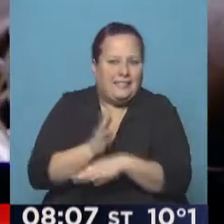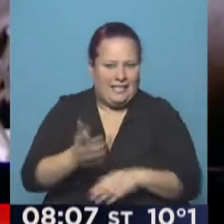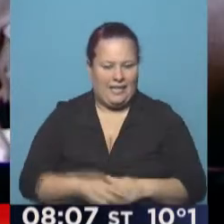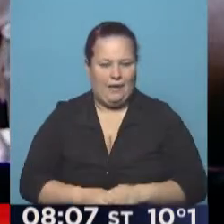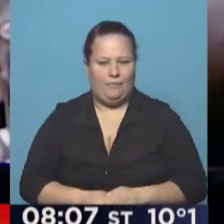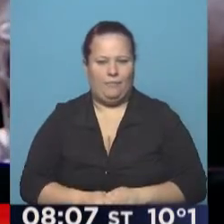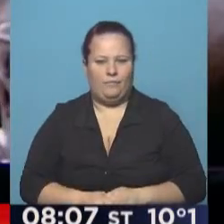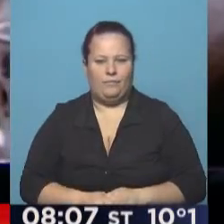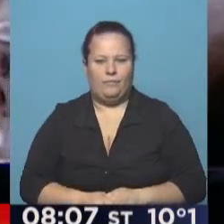cine